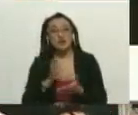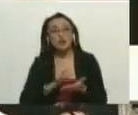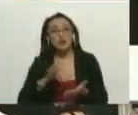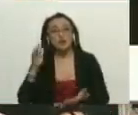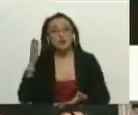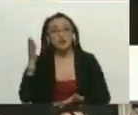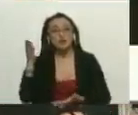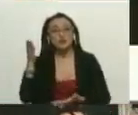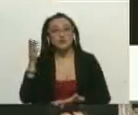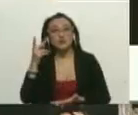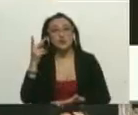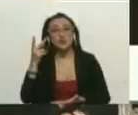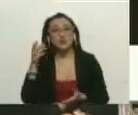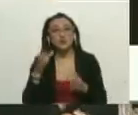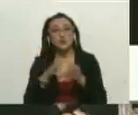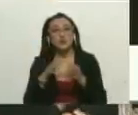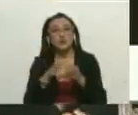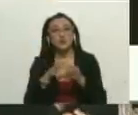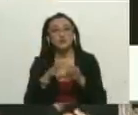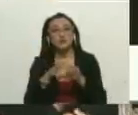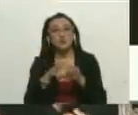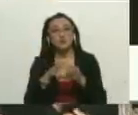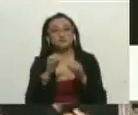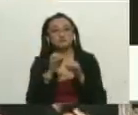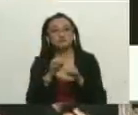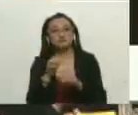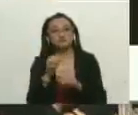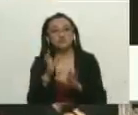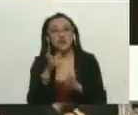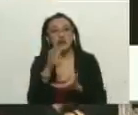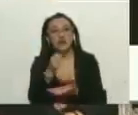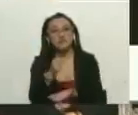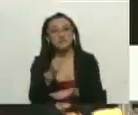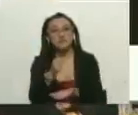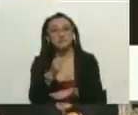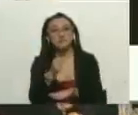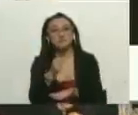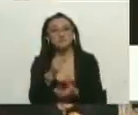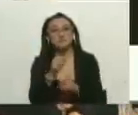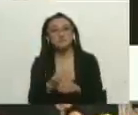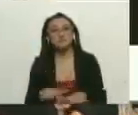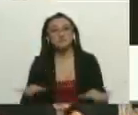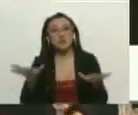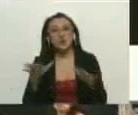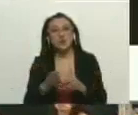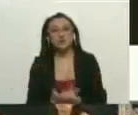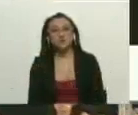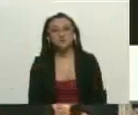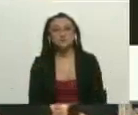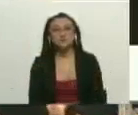gloriosos comités locales de abastecimiento y producción, donde nacieron los CLAP.